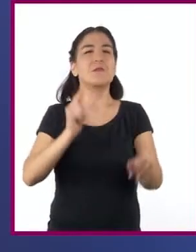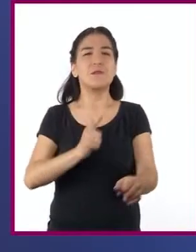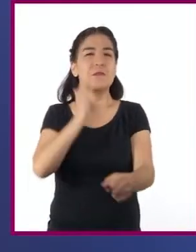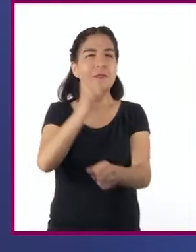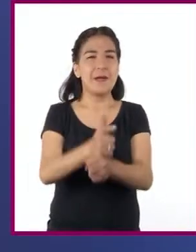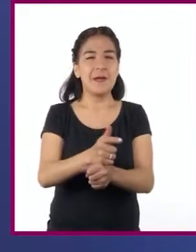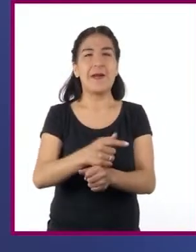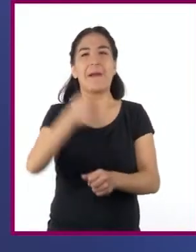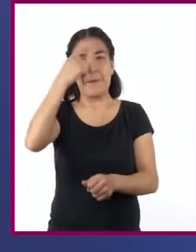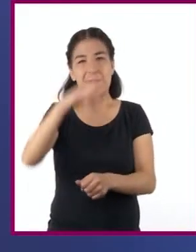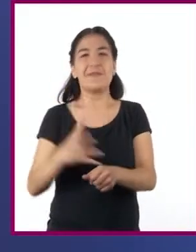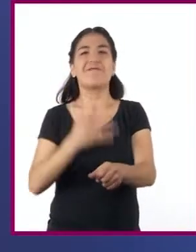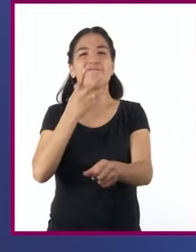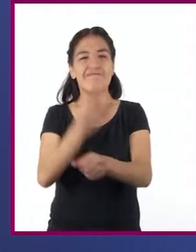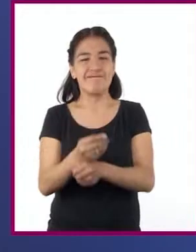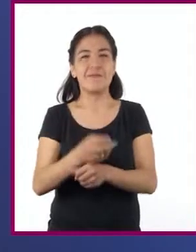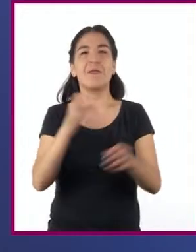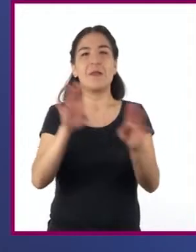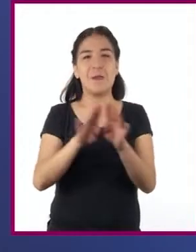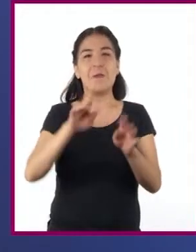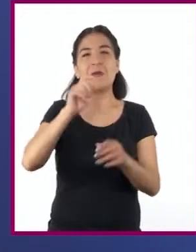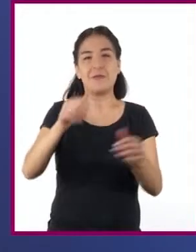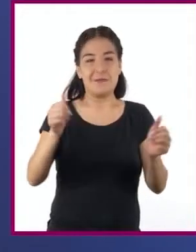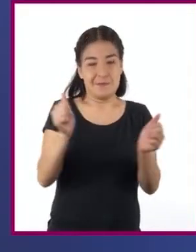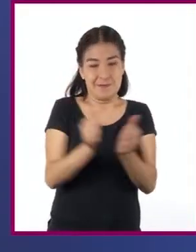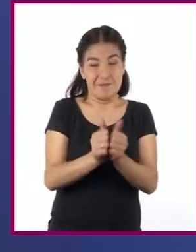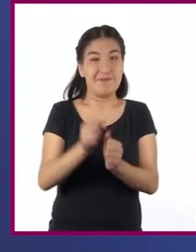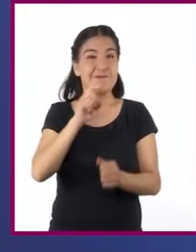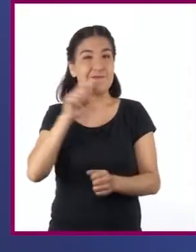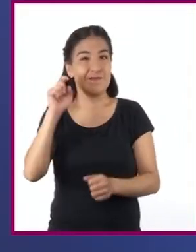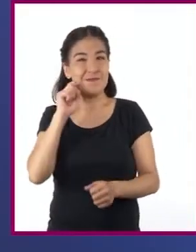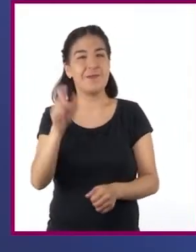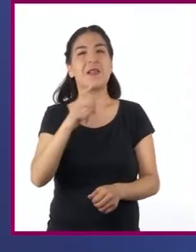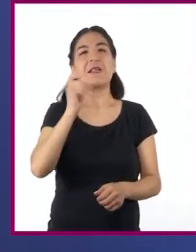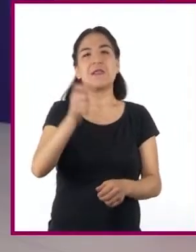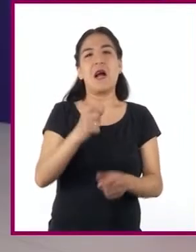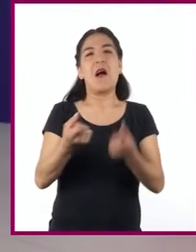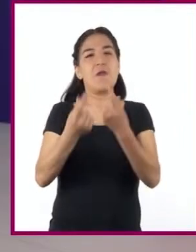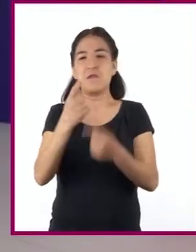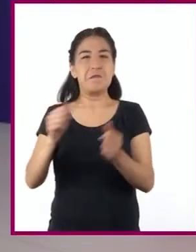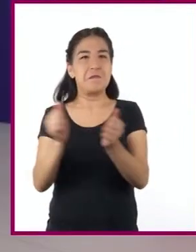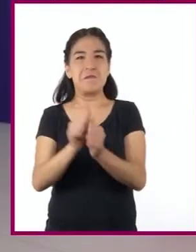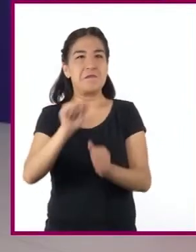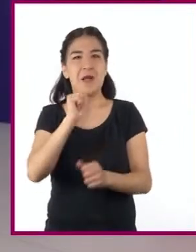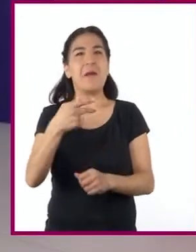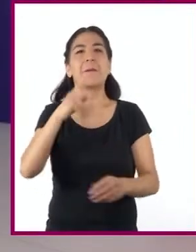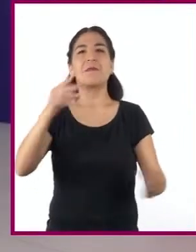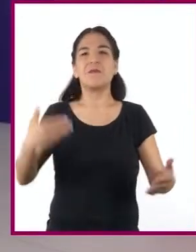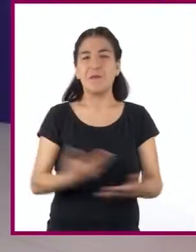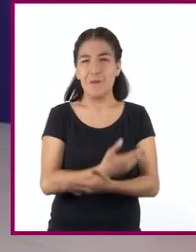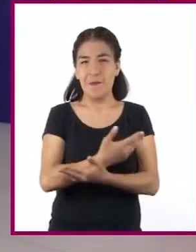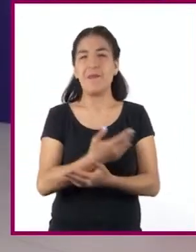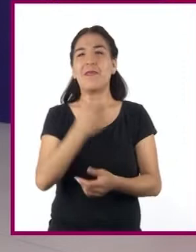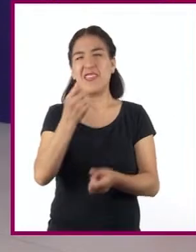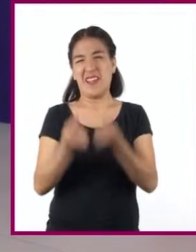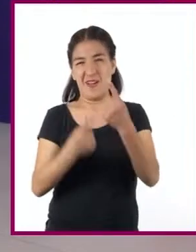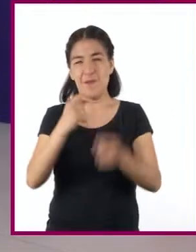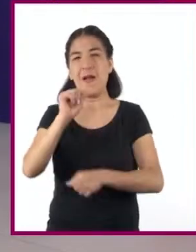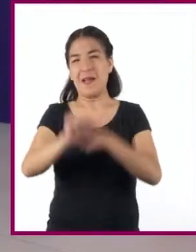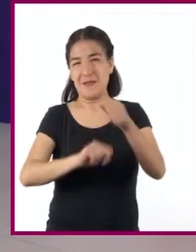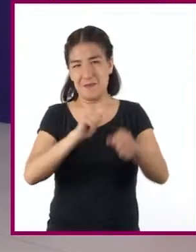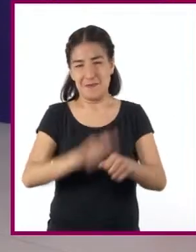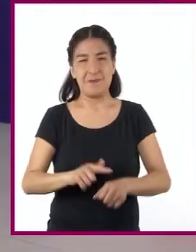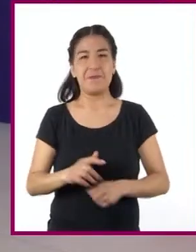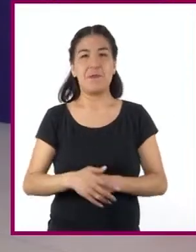las adaptaciones de reproducción sexual y asexual en algunos organismos. Esperamos que al terminar esta